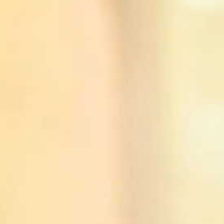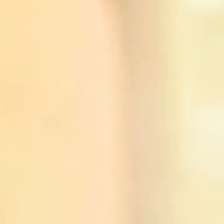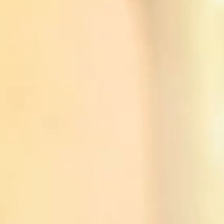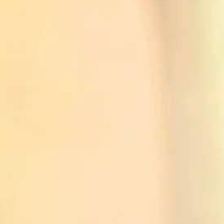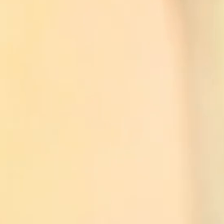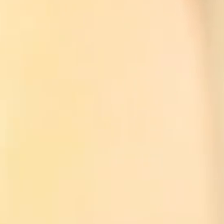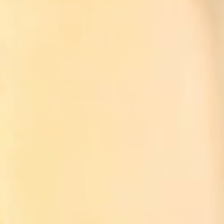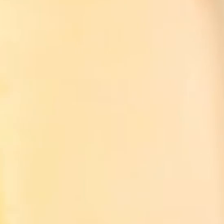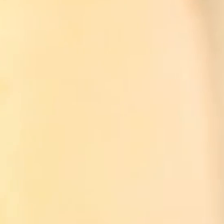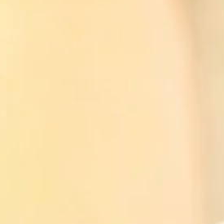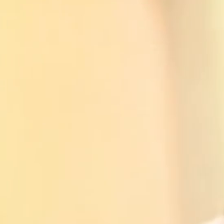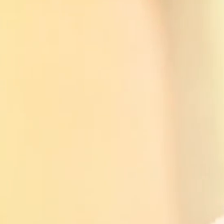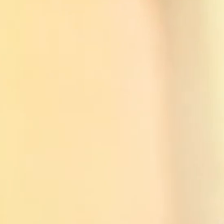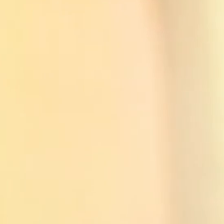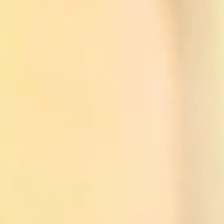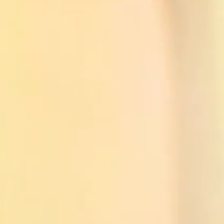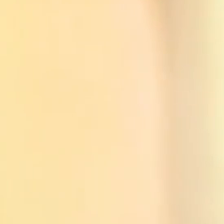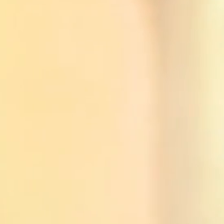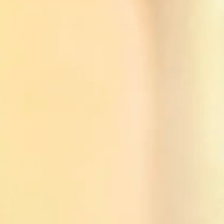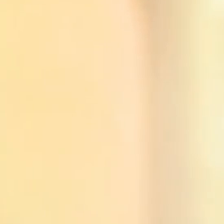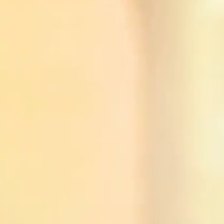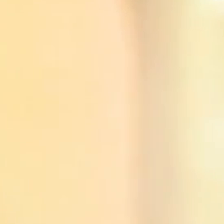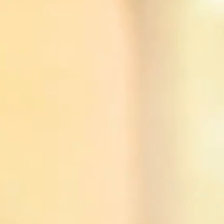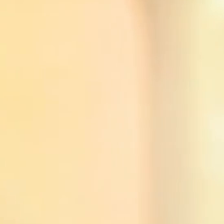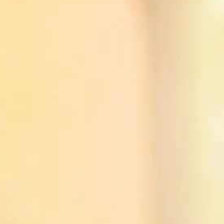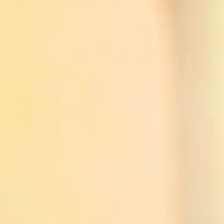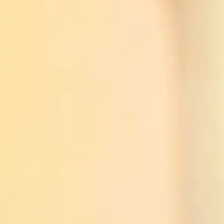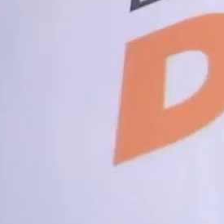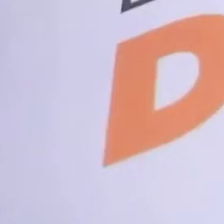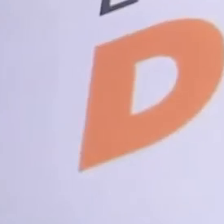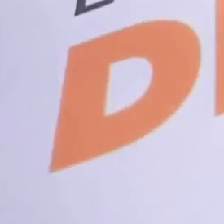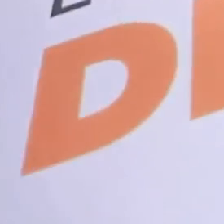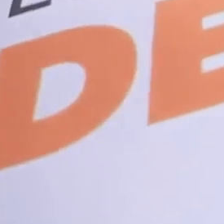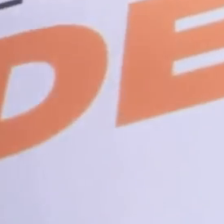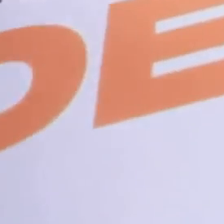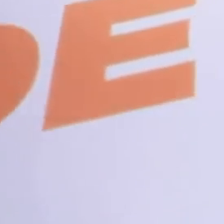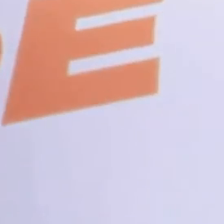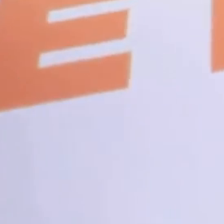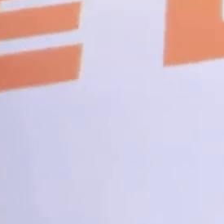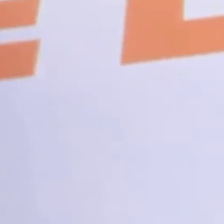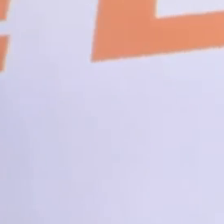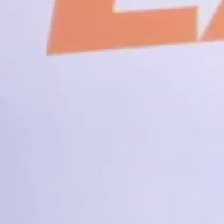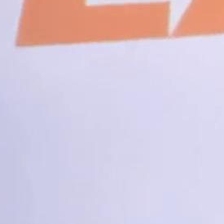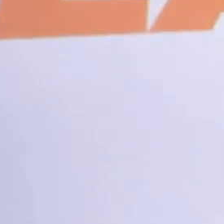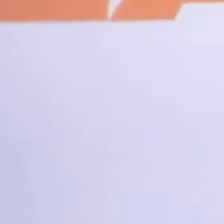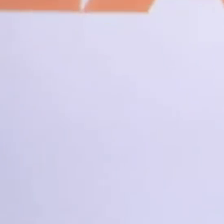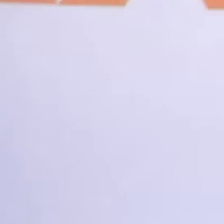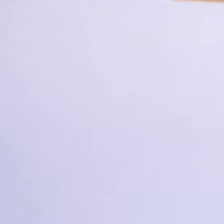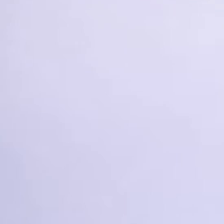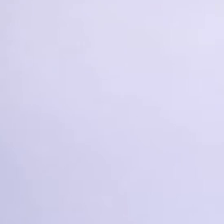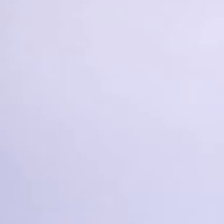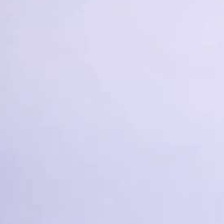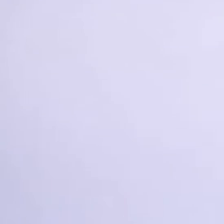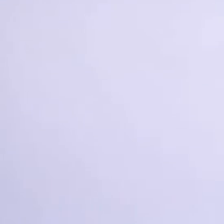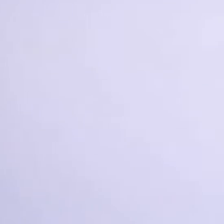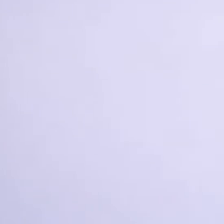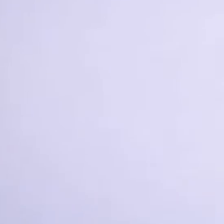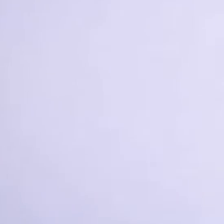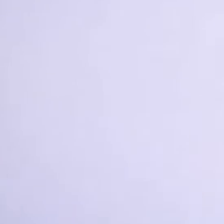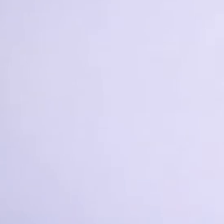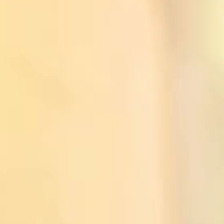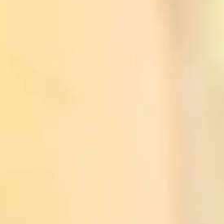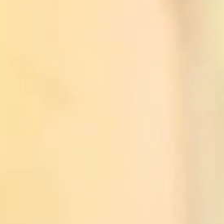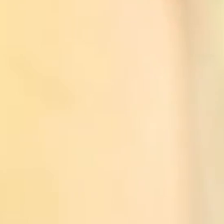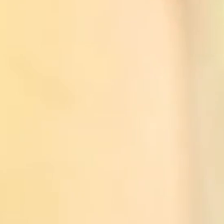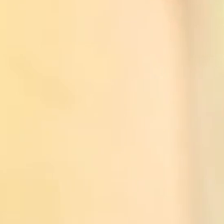Nos parece sumamente interesante, al igual que valioso, los aportes significativos que viene desarrollando la Procuraduría General